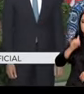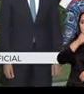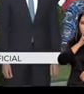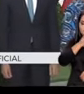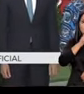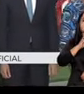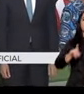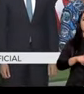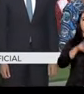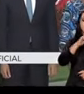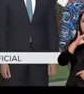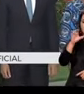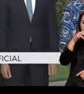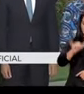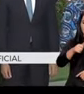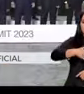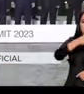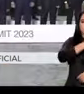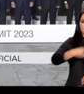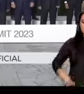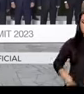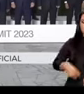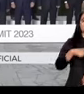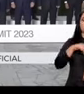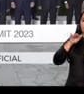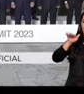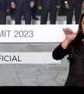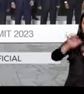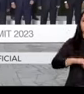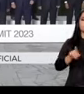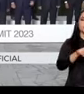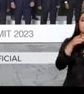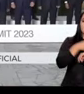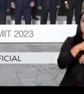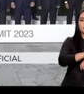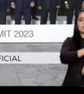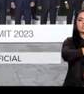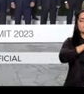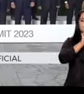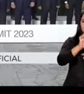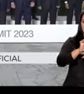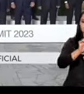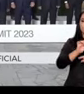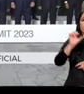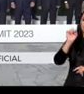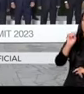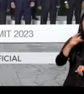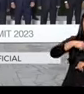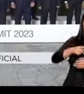invitados, como en este caso el presidente de Brasil, Lula da Silva, que es quien más plantea que hay que buscar una